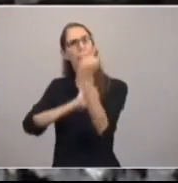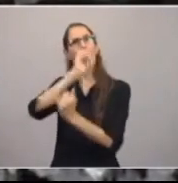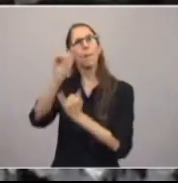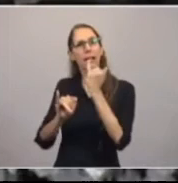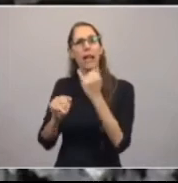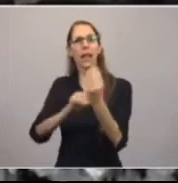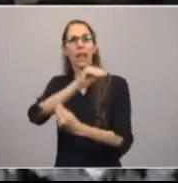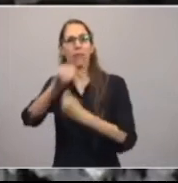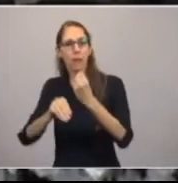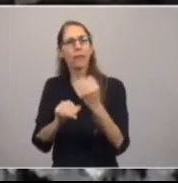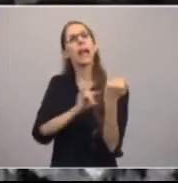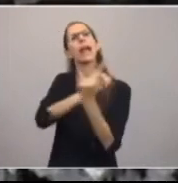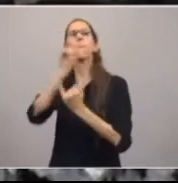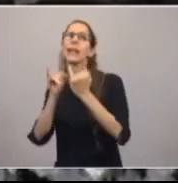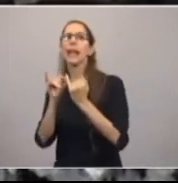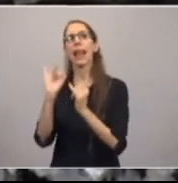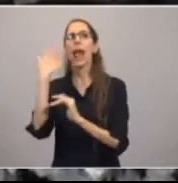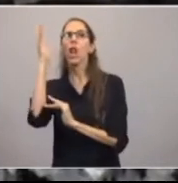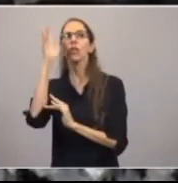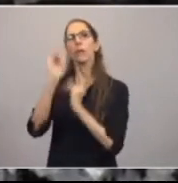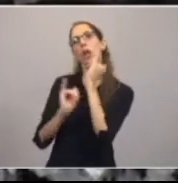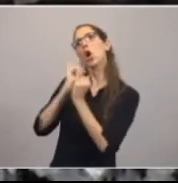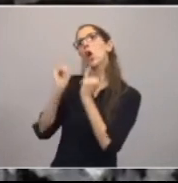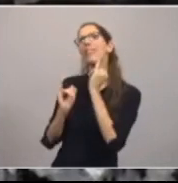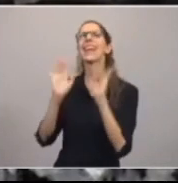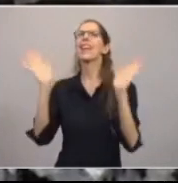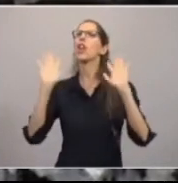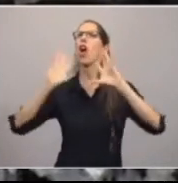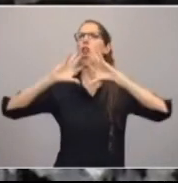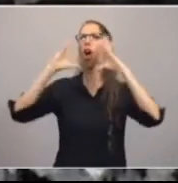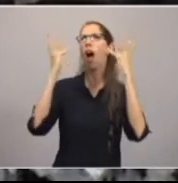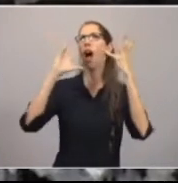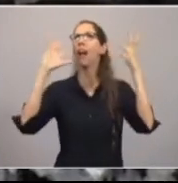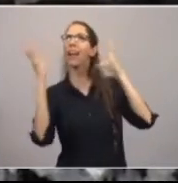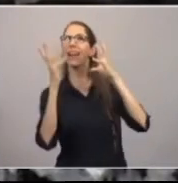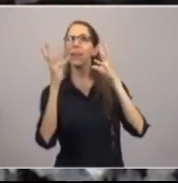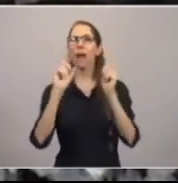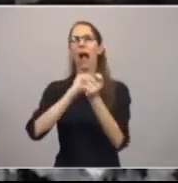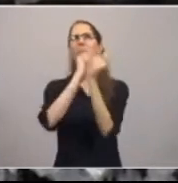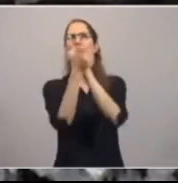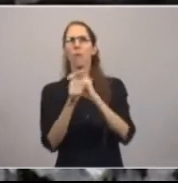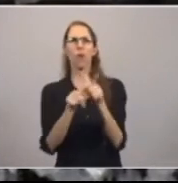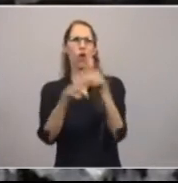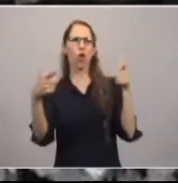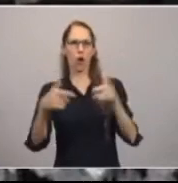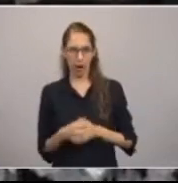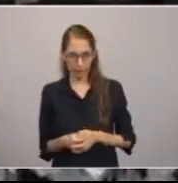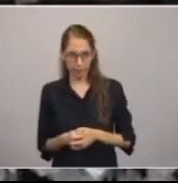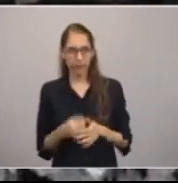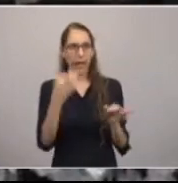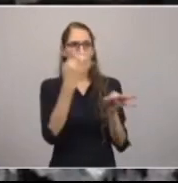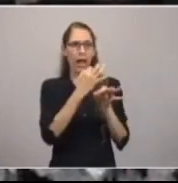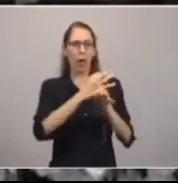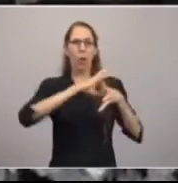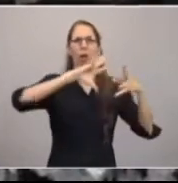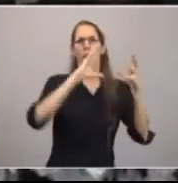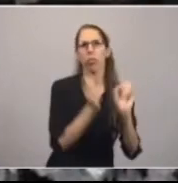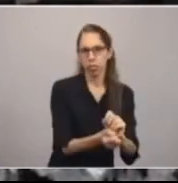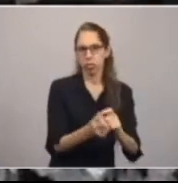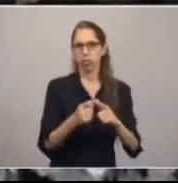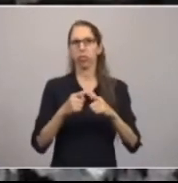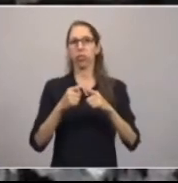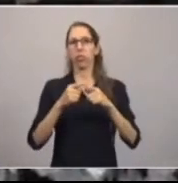¿no? Porque se lo llevó puesto, si se llevó puesto escuelas, se llevó puesto el tendido eléctrico, se llevó